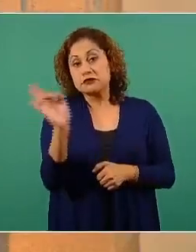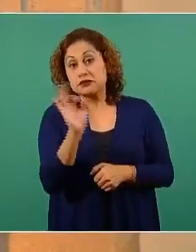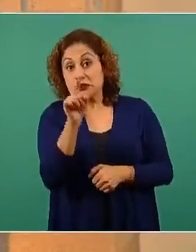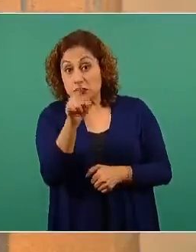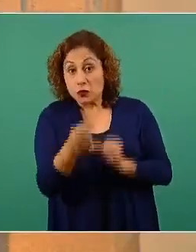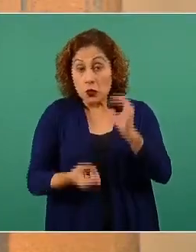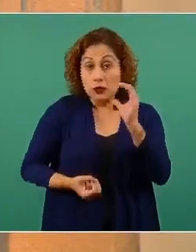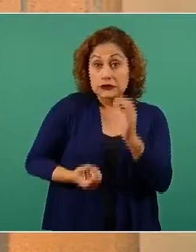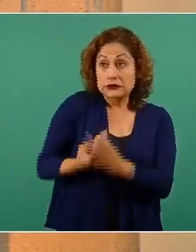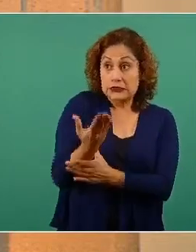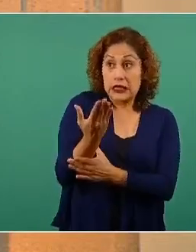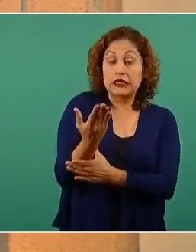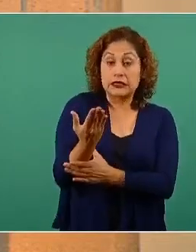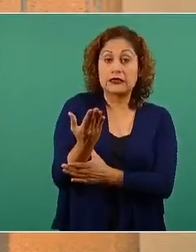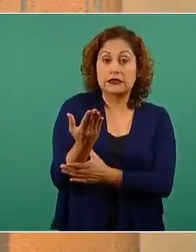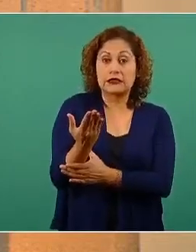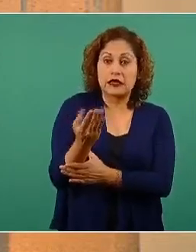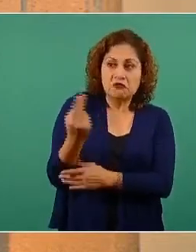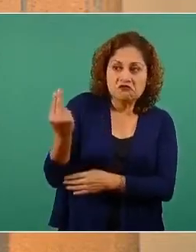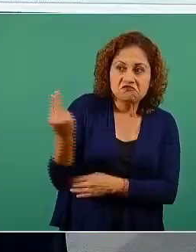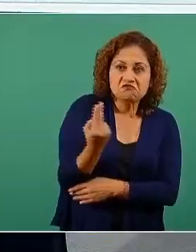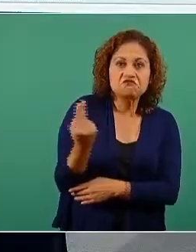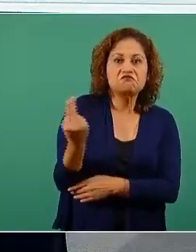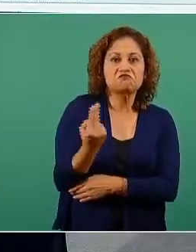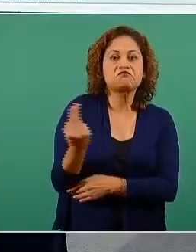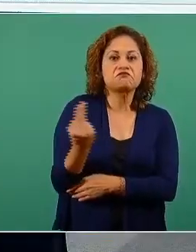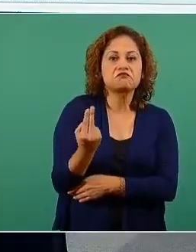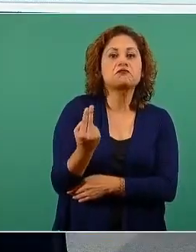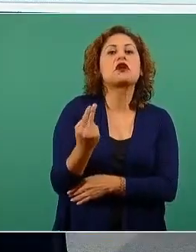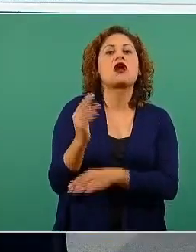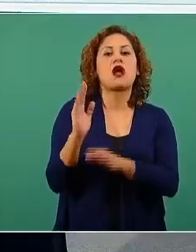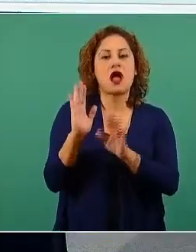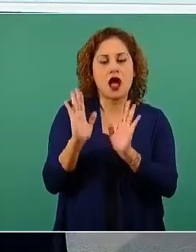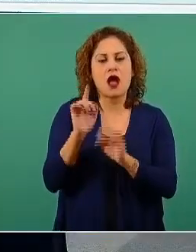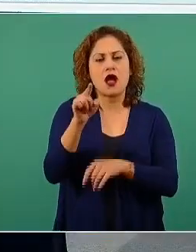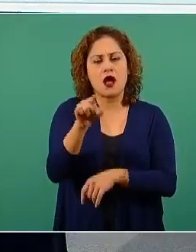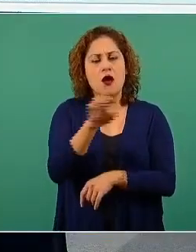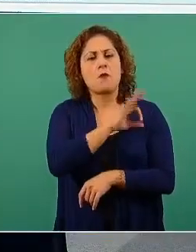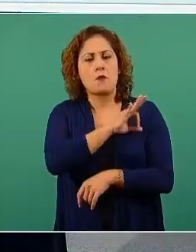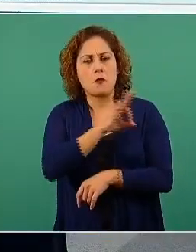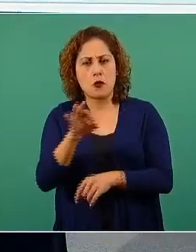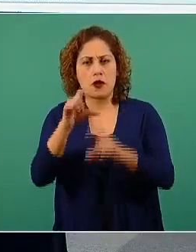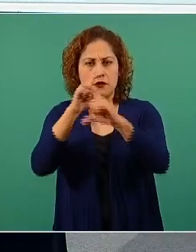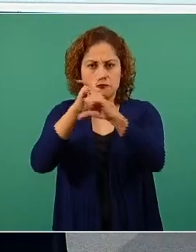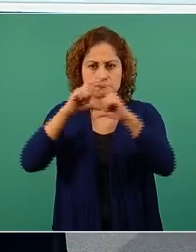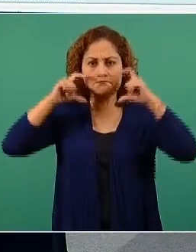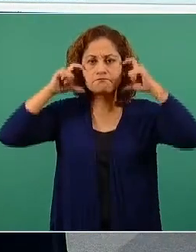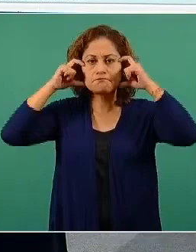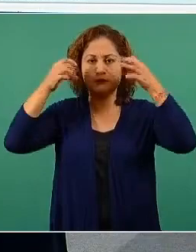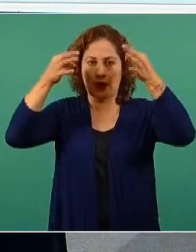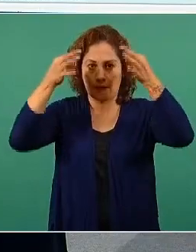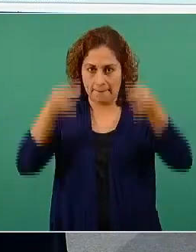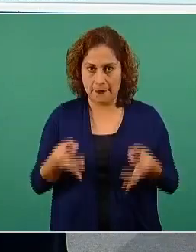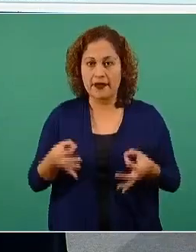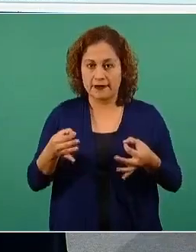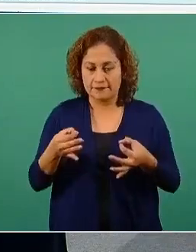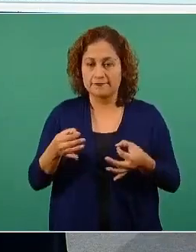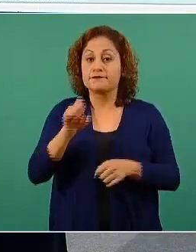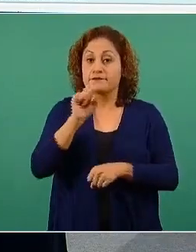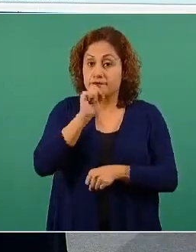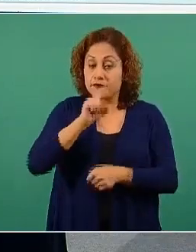actividad esencial y vamos a participar del espacio público, pues bueno, el uso adecuado del cubrebocas, el